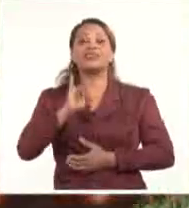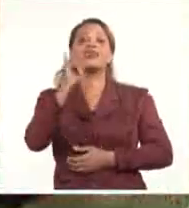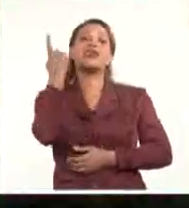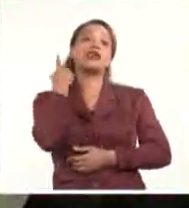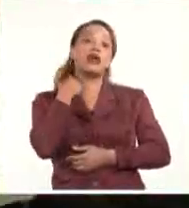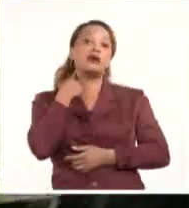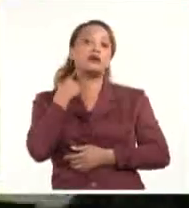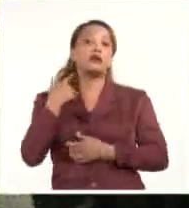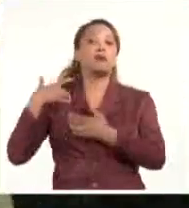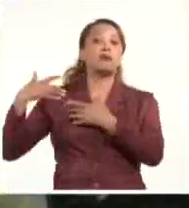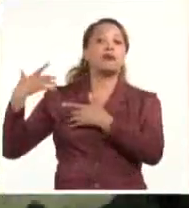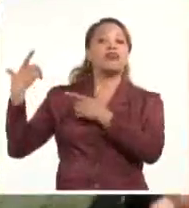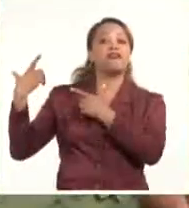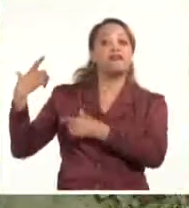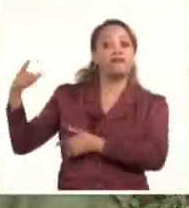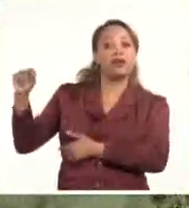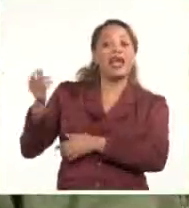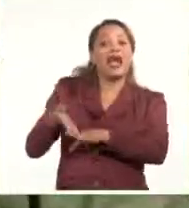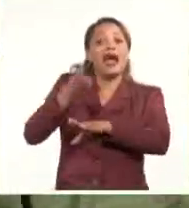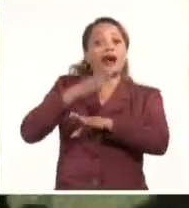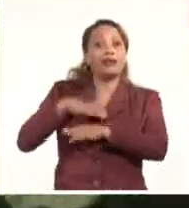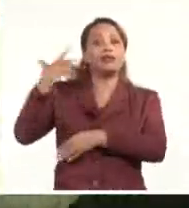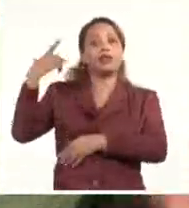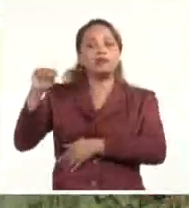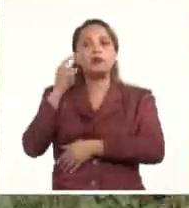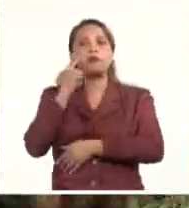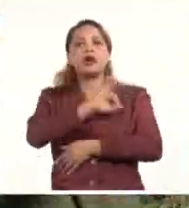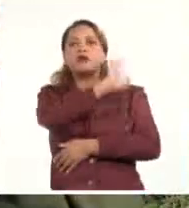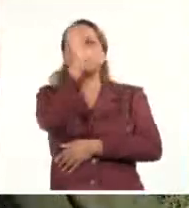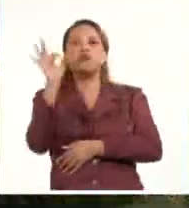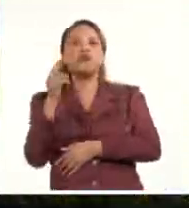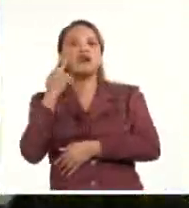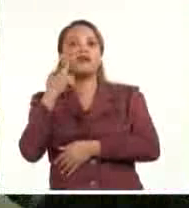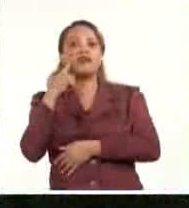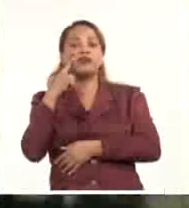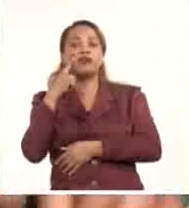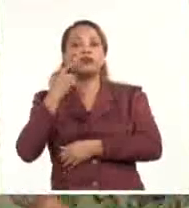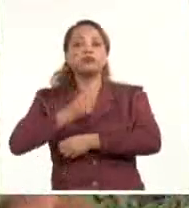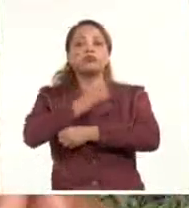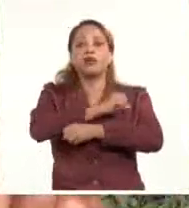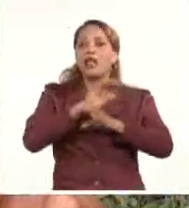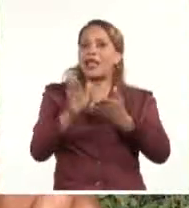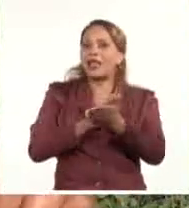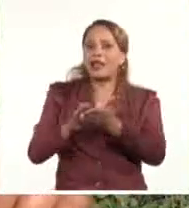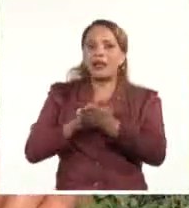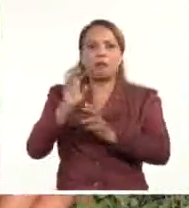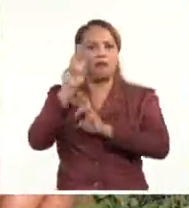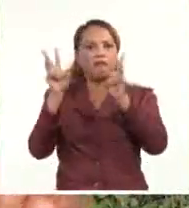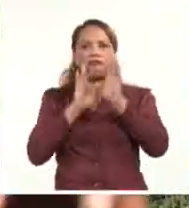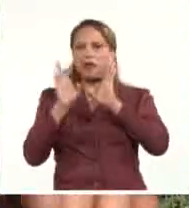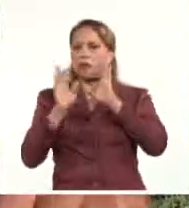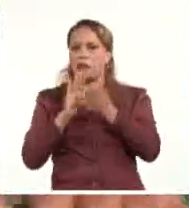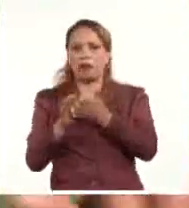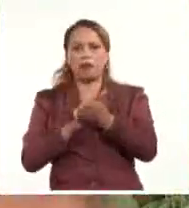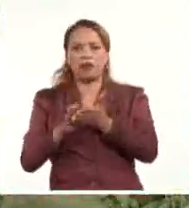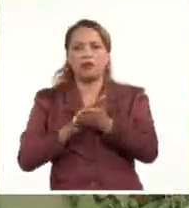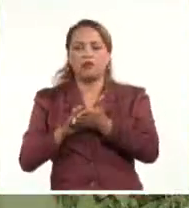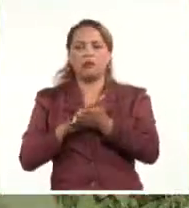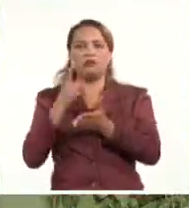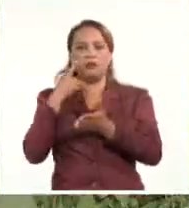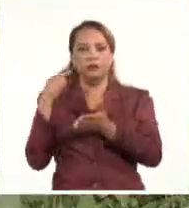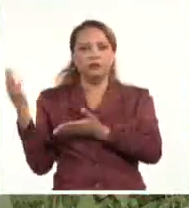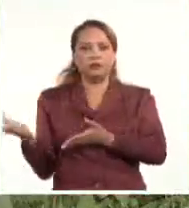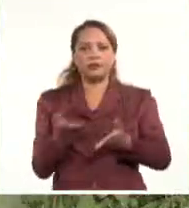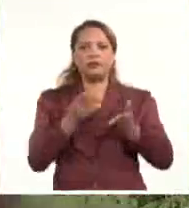7 años que yo dejé la cooperativa, antes de irme. Y nunca he visto una burdosa ni por Facebook. ¿Me entiendes? Entonces cuando me la iba